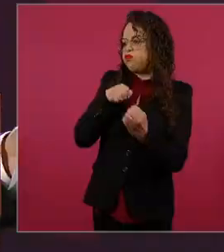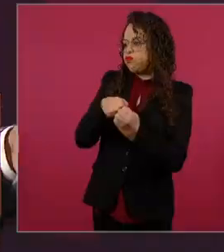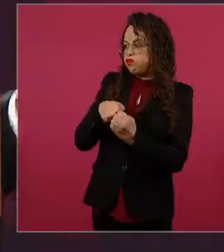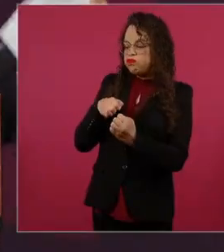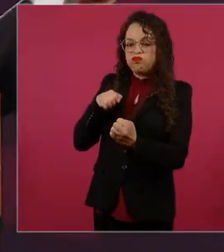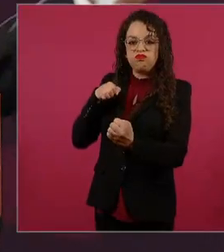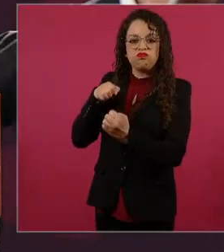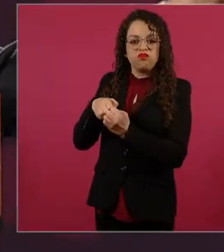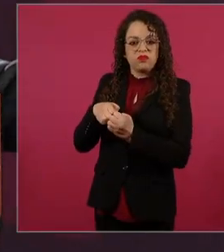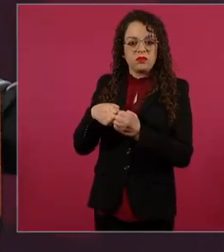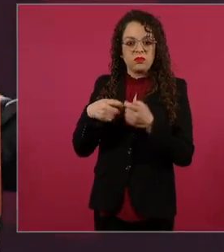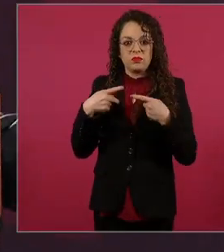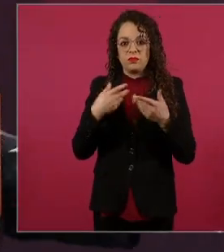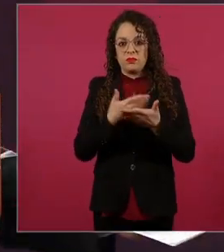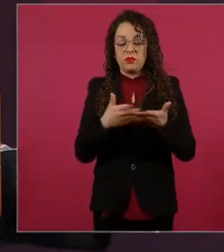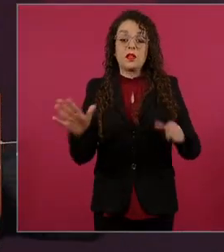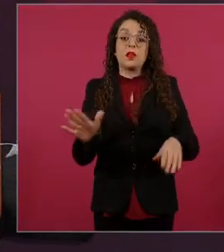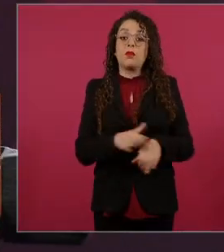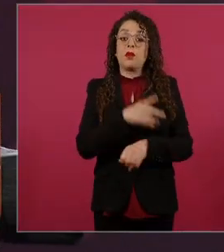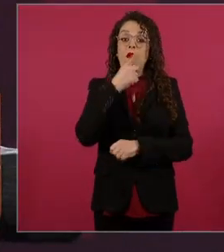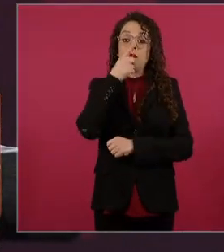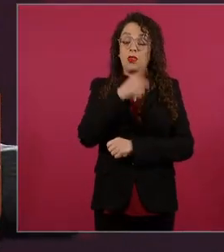no se endeudó el país